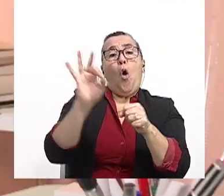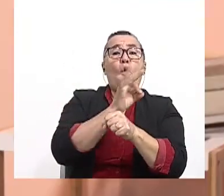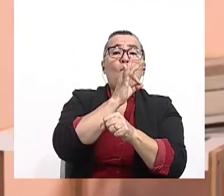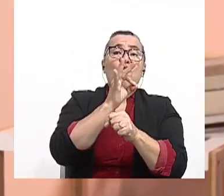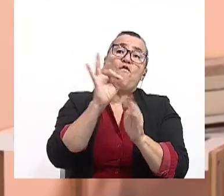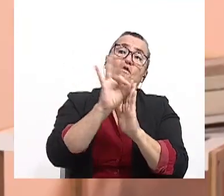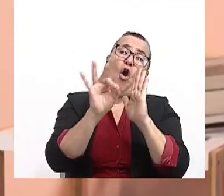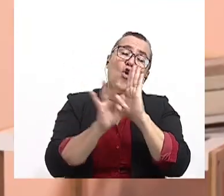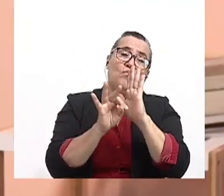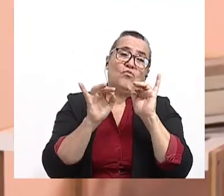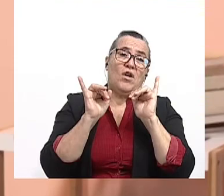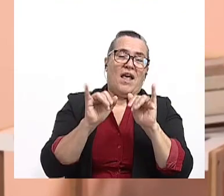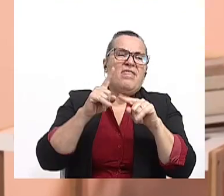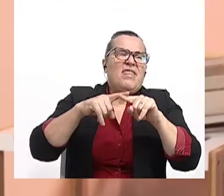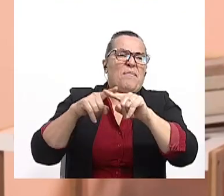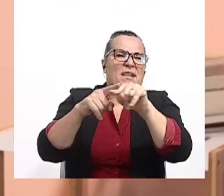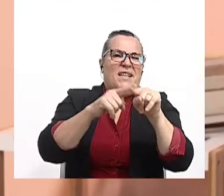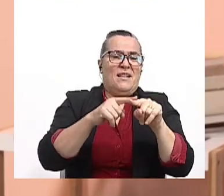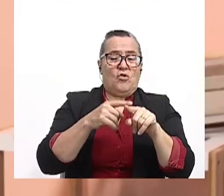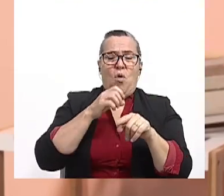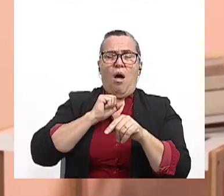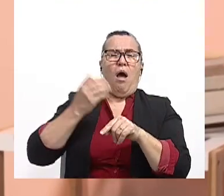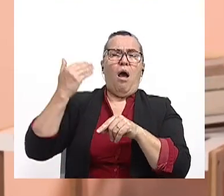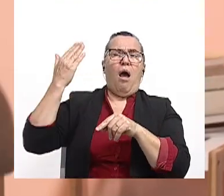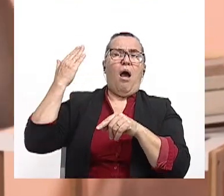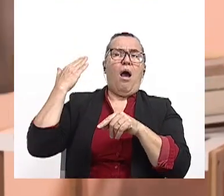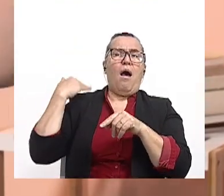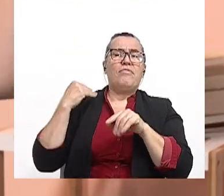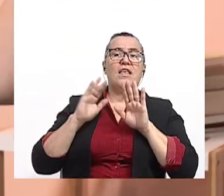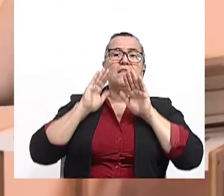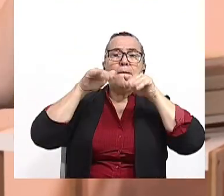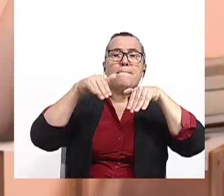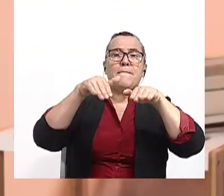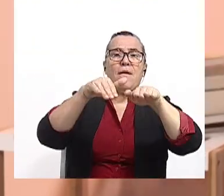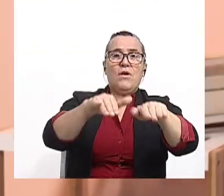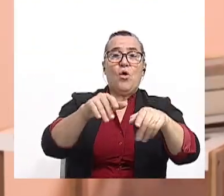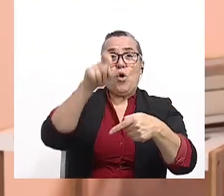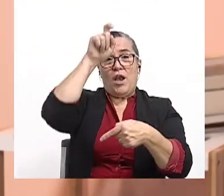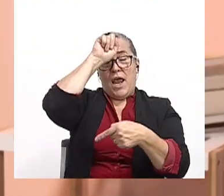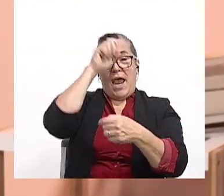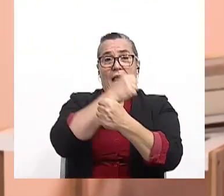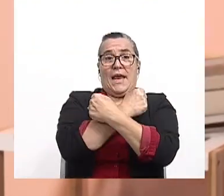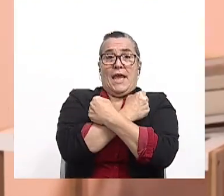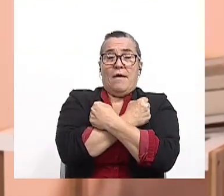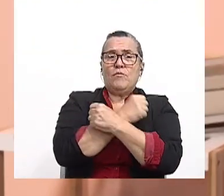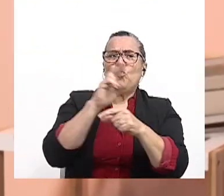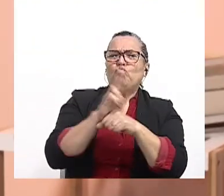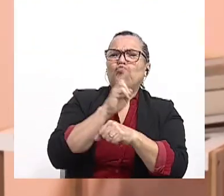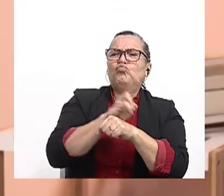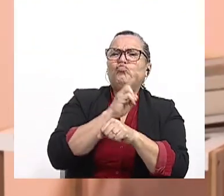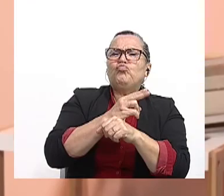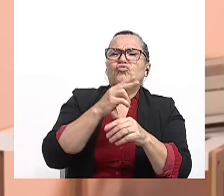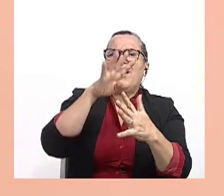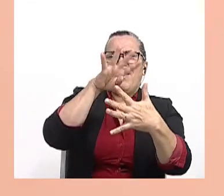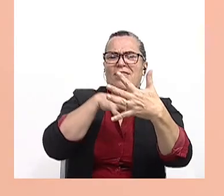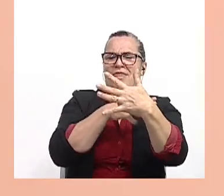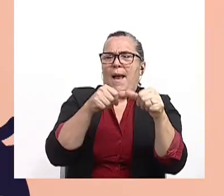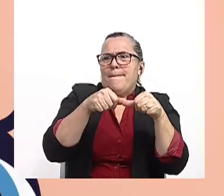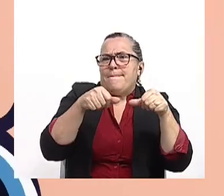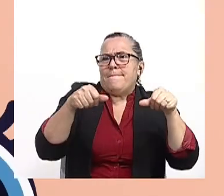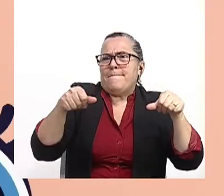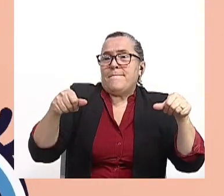dependiendo del caso. En el mundo antiguo de Babilonia y en el antiguo Egipto se empleaba en la utilización de tablas de medición